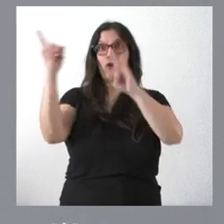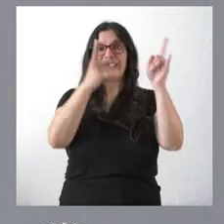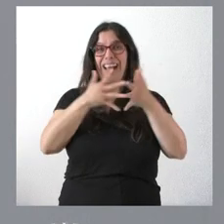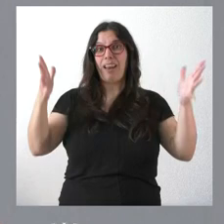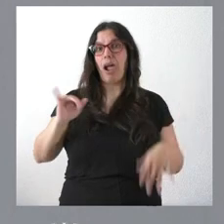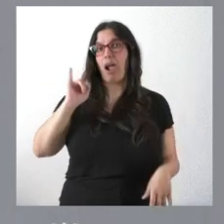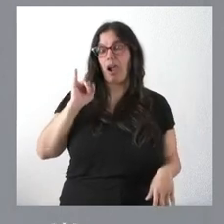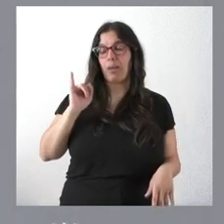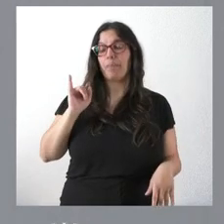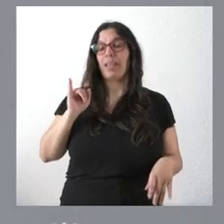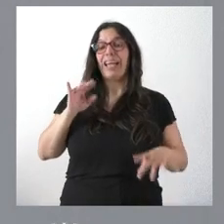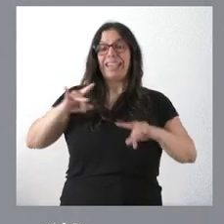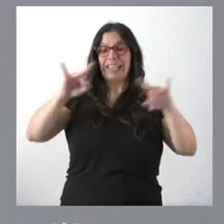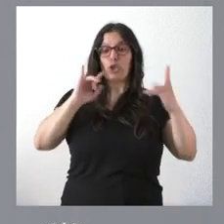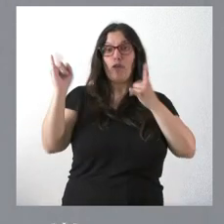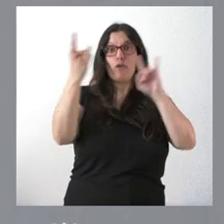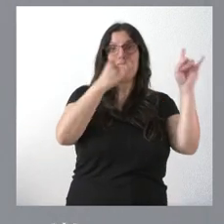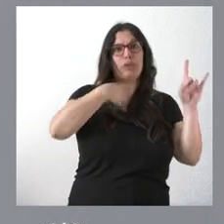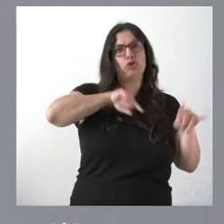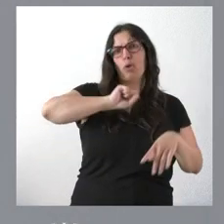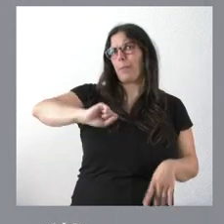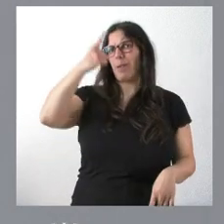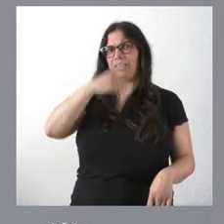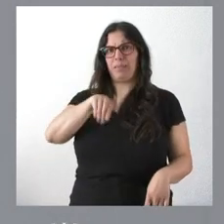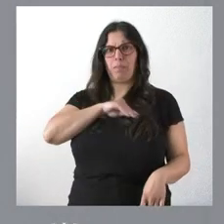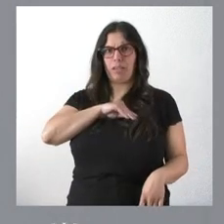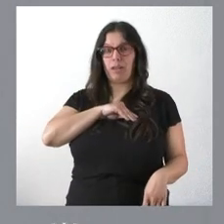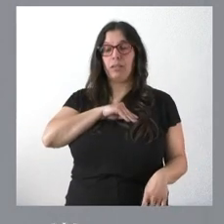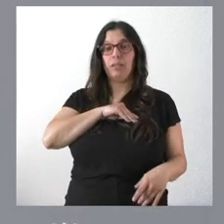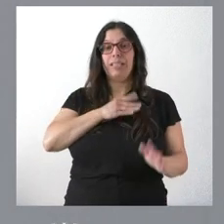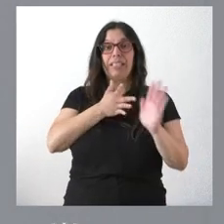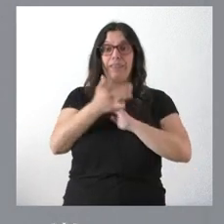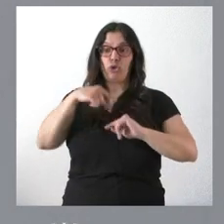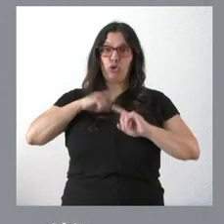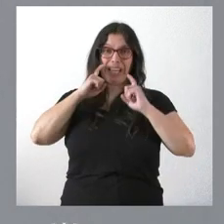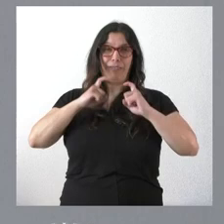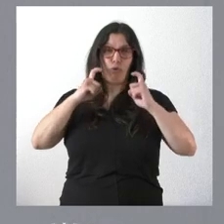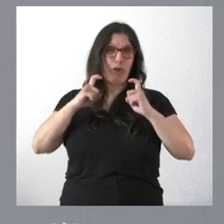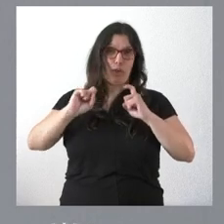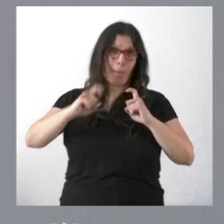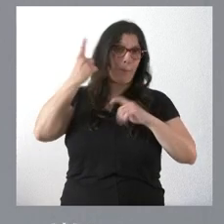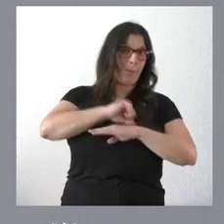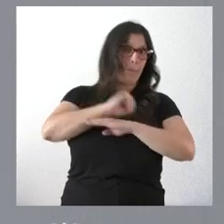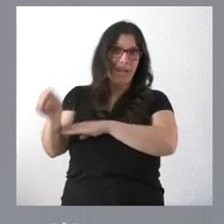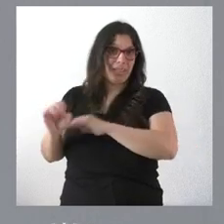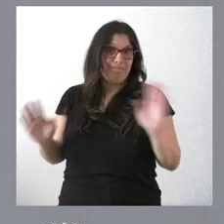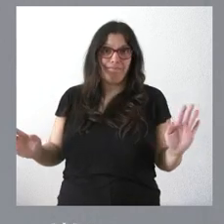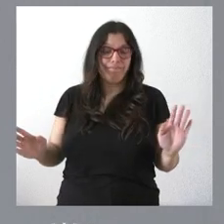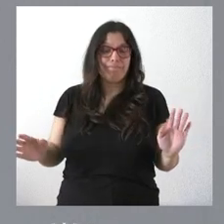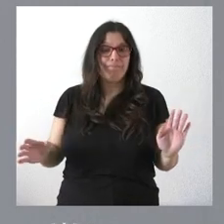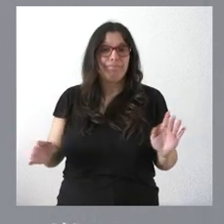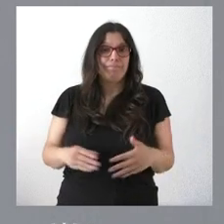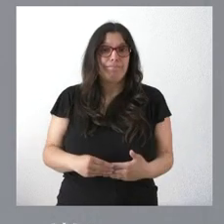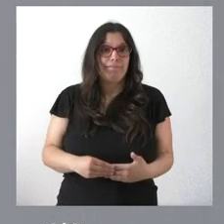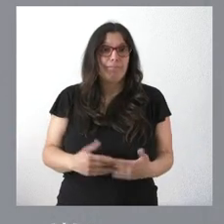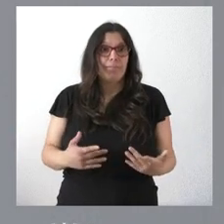más superficie forestal que ninguna otra comunidad autónoma, que esto nos exige más esfuerzo que a ninguna otra comunidad autónoma y